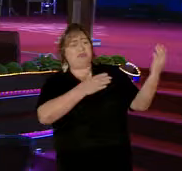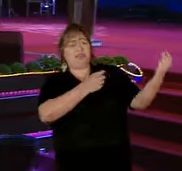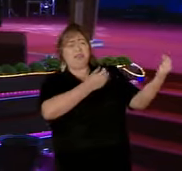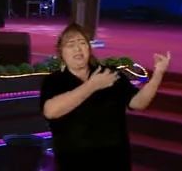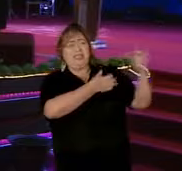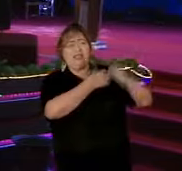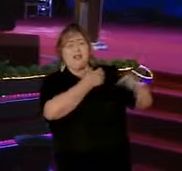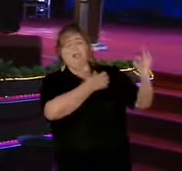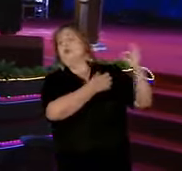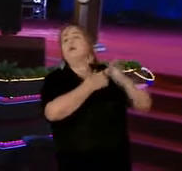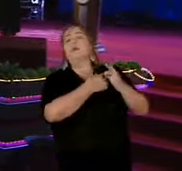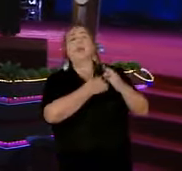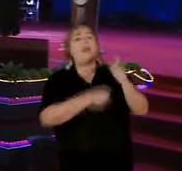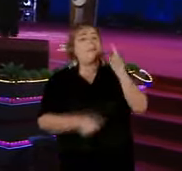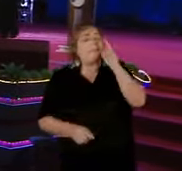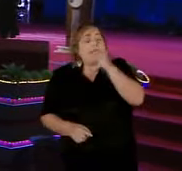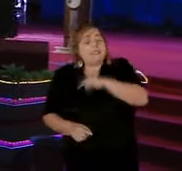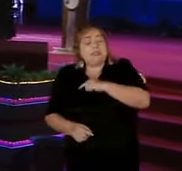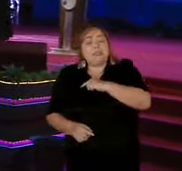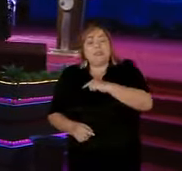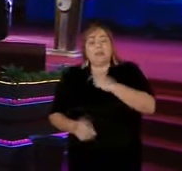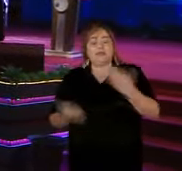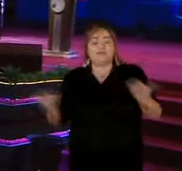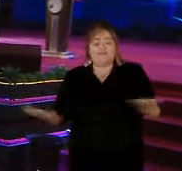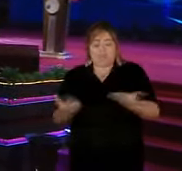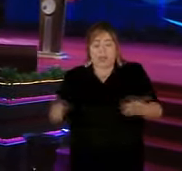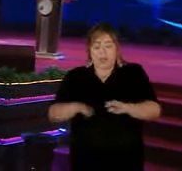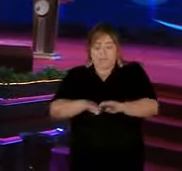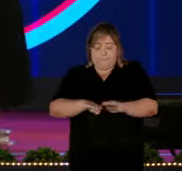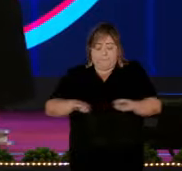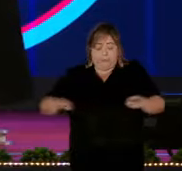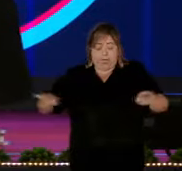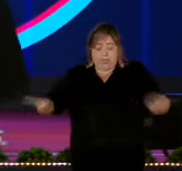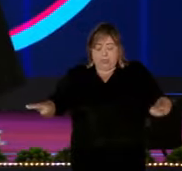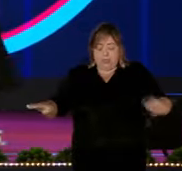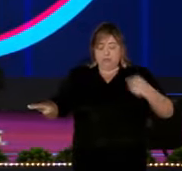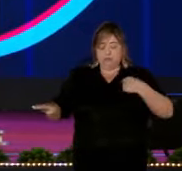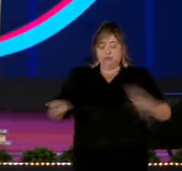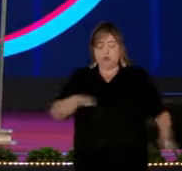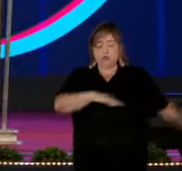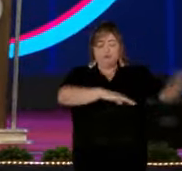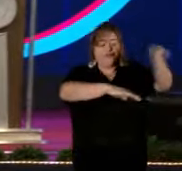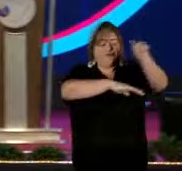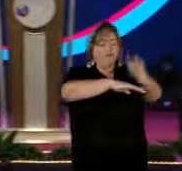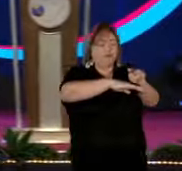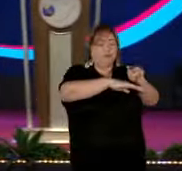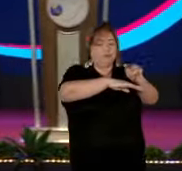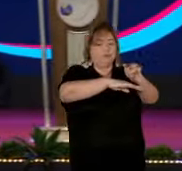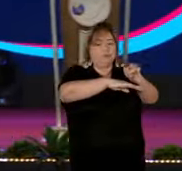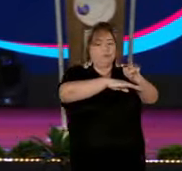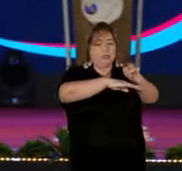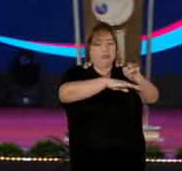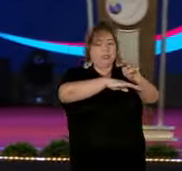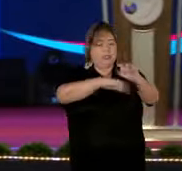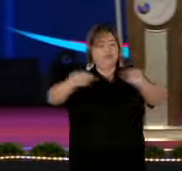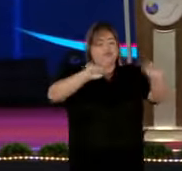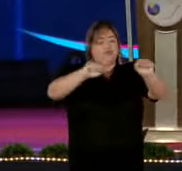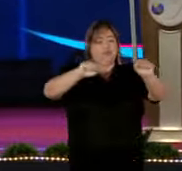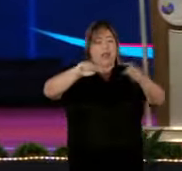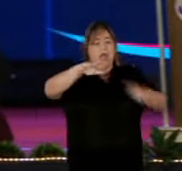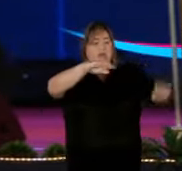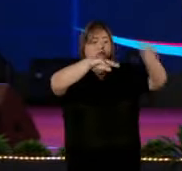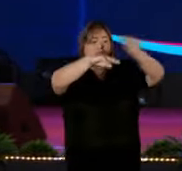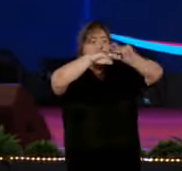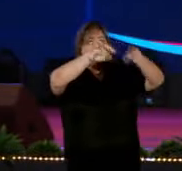piedra, toda la mentira, va a ser plataforma. Vas a seguir elevándote, elevándote. Aleluya, algo grande